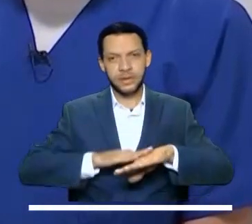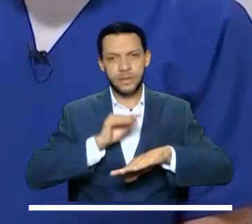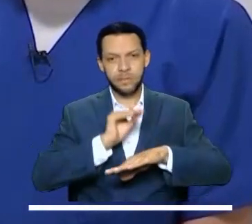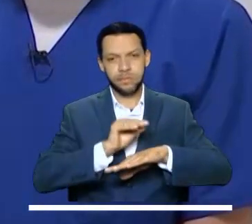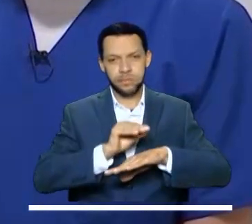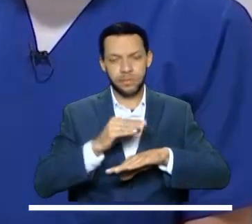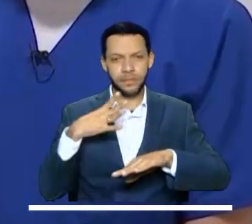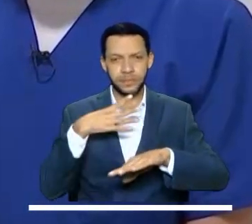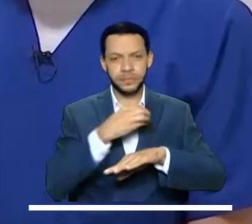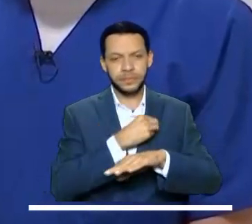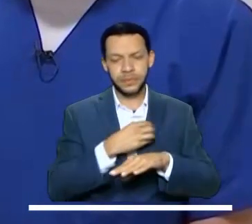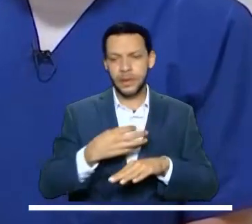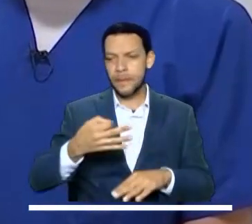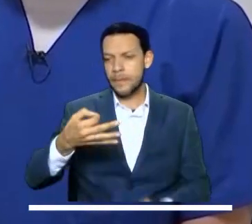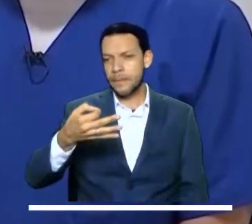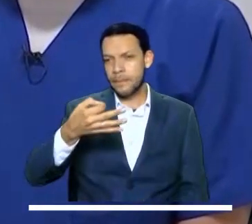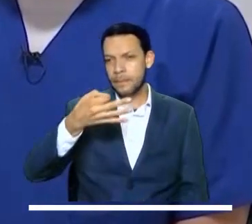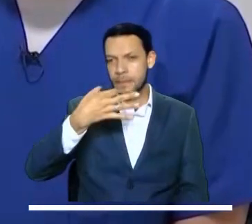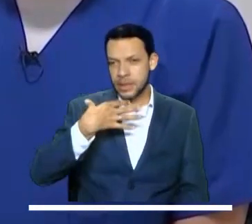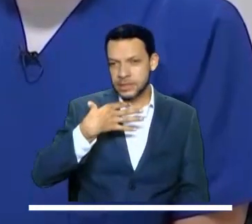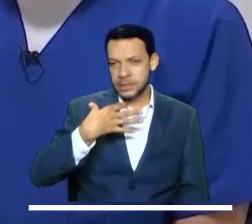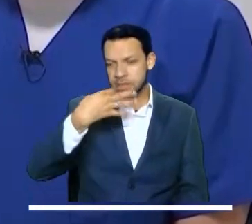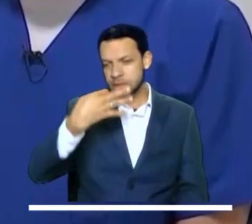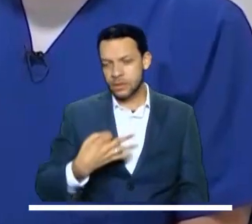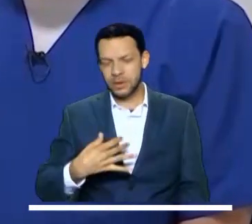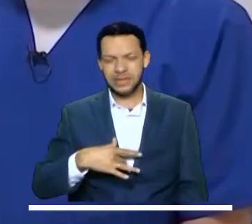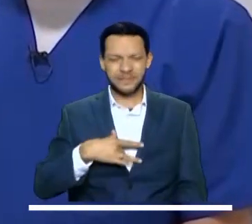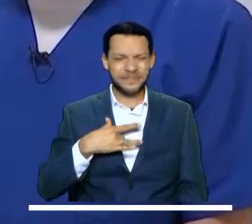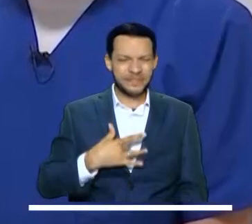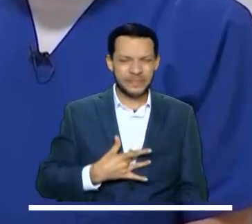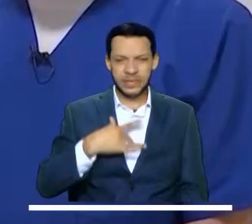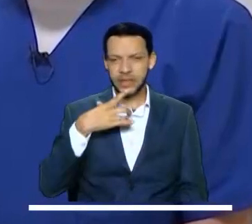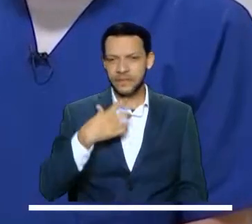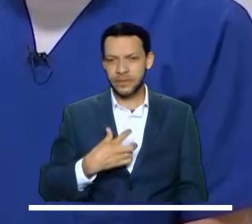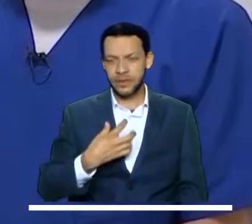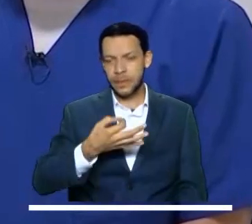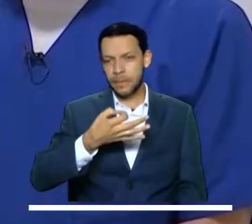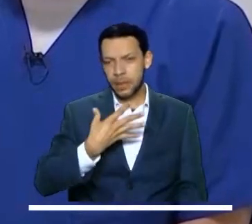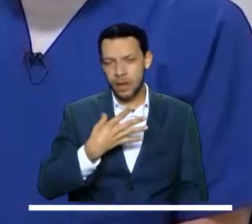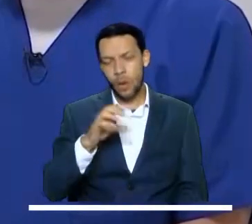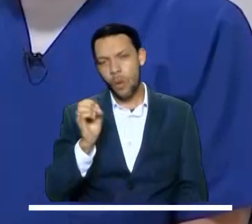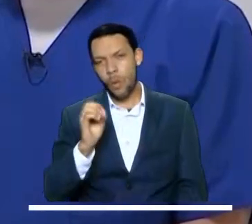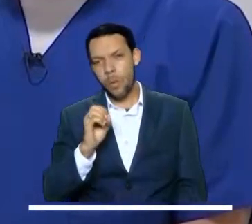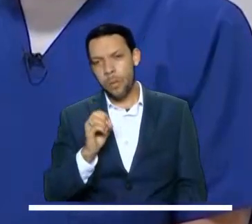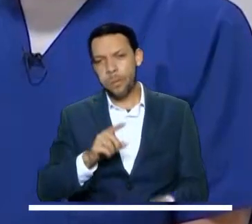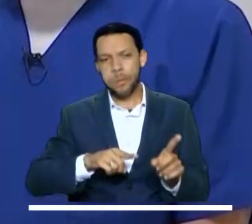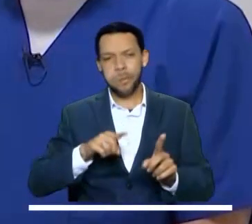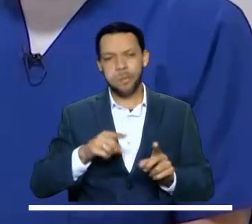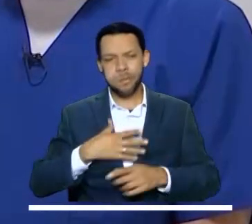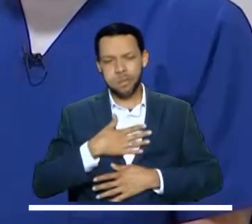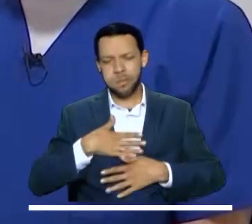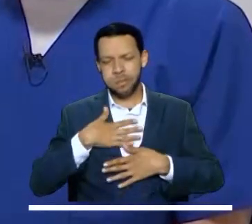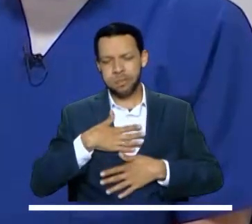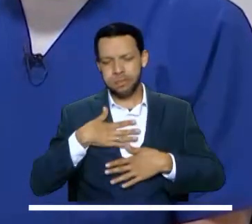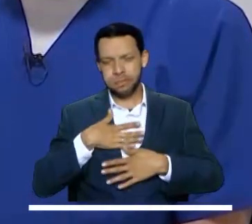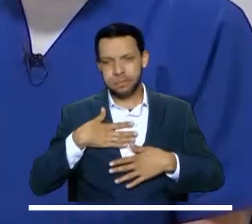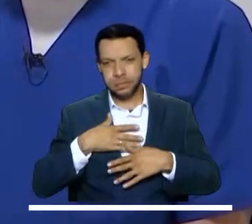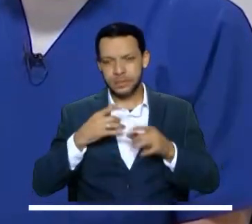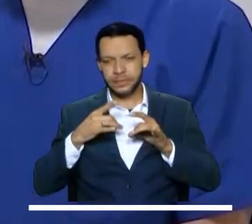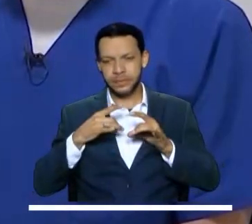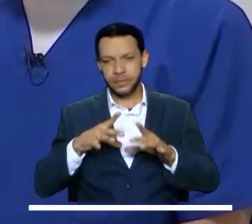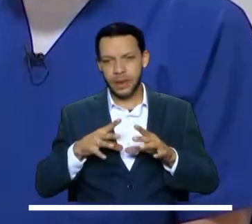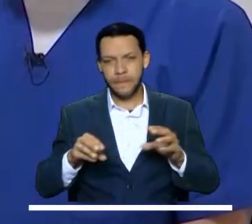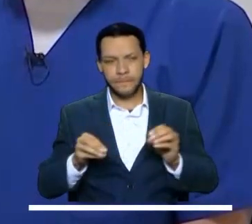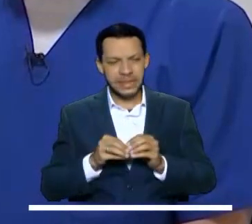las droguerías. Me venden una pastica para la griera, para la fatiga, o como dicen muchas, es que están